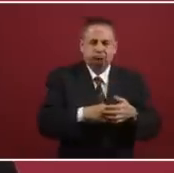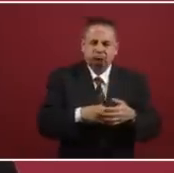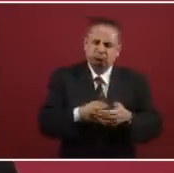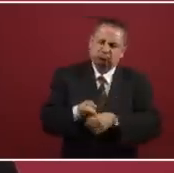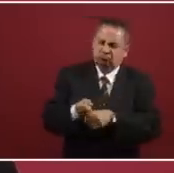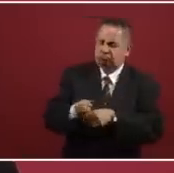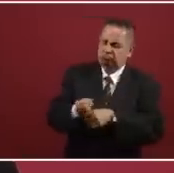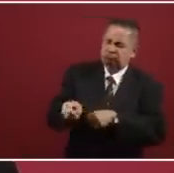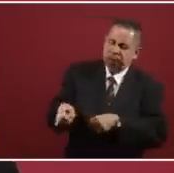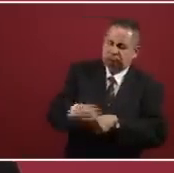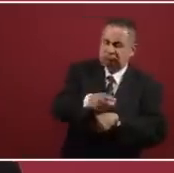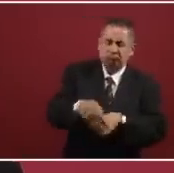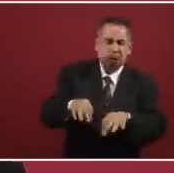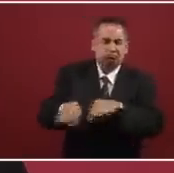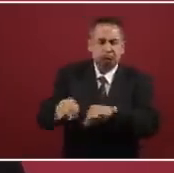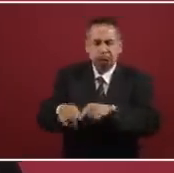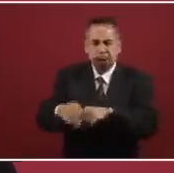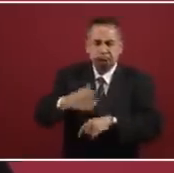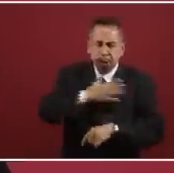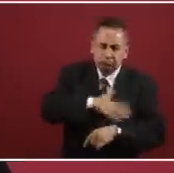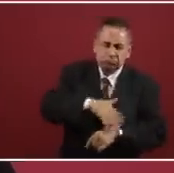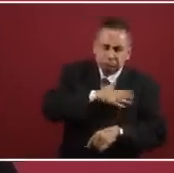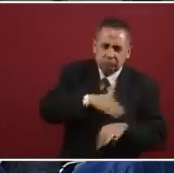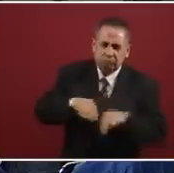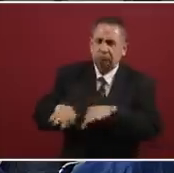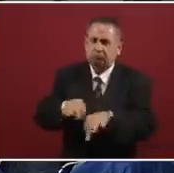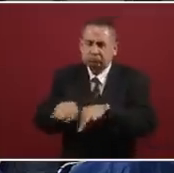trabajador y